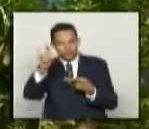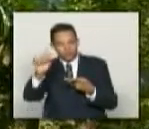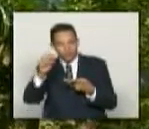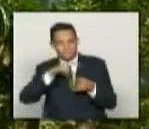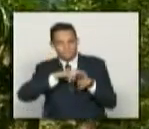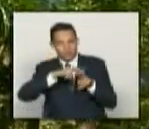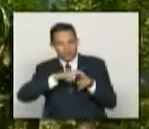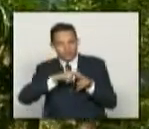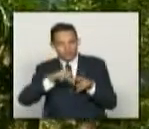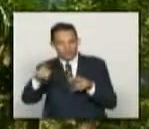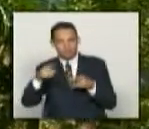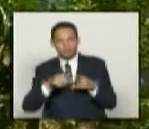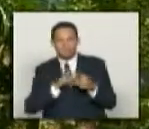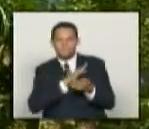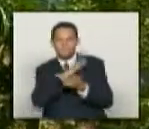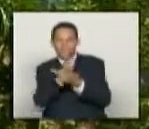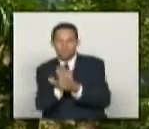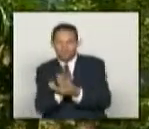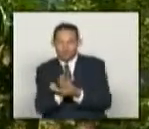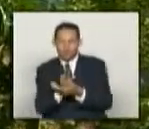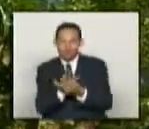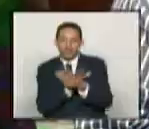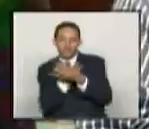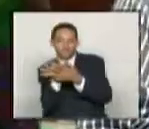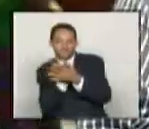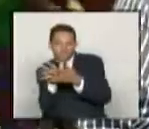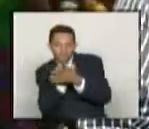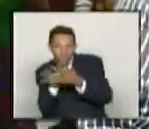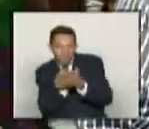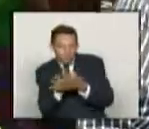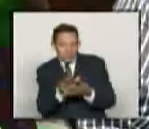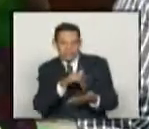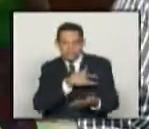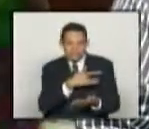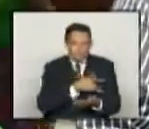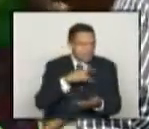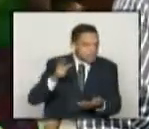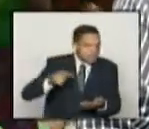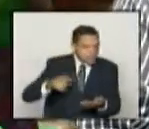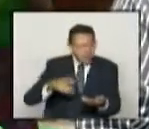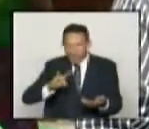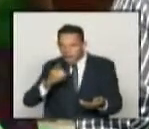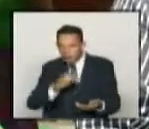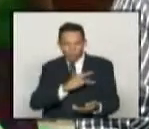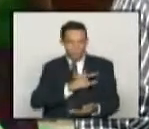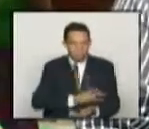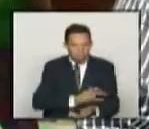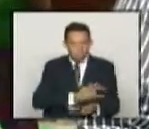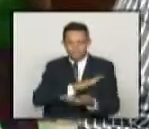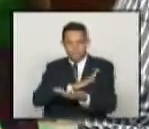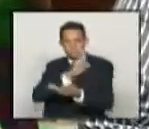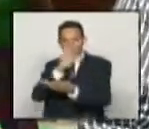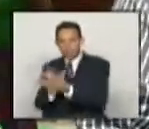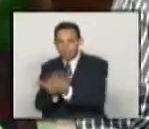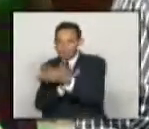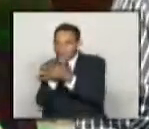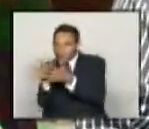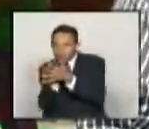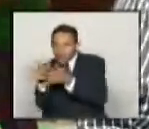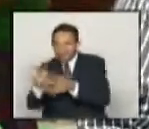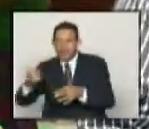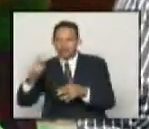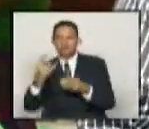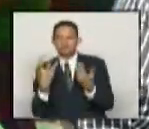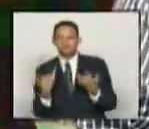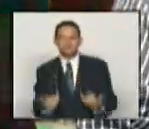el tema, por ejemplo, la Territorial de Salud puede poner todas las quejas que tenga contra las EPS por mala prestación de servicios, que son infinitas. Yo creo,